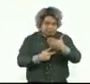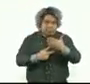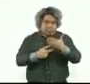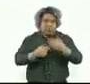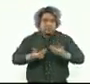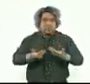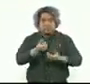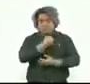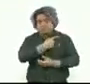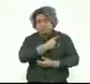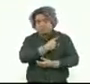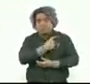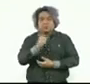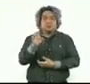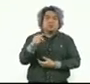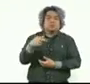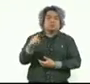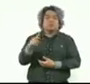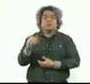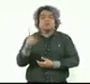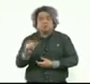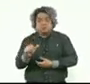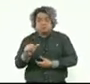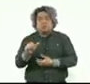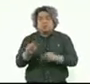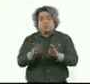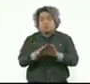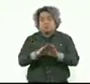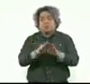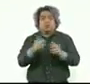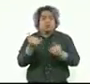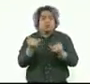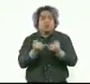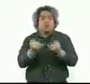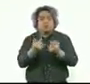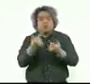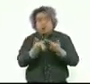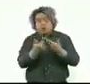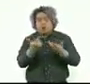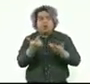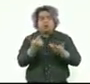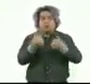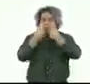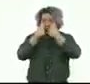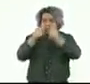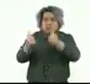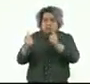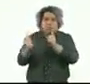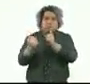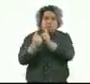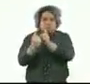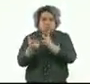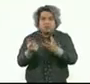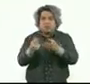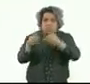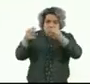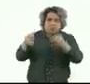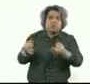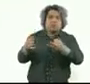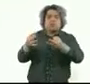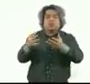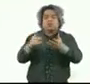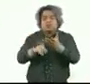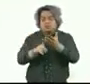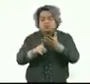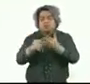Bienestar, se fortalece con una atención clínica y odontológica, directa, resolutiva, y